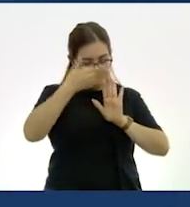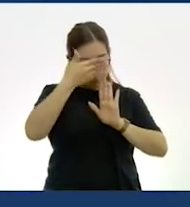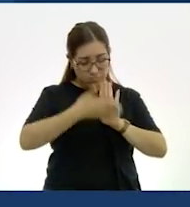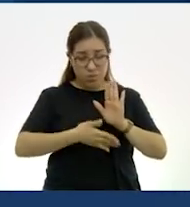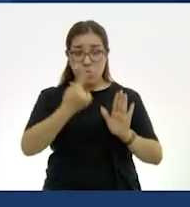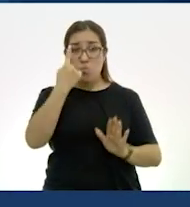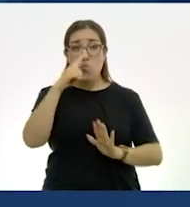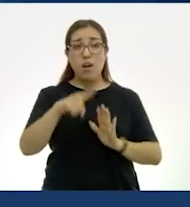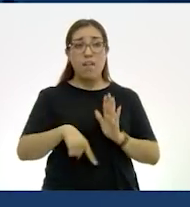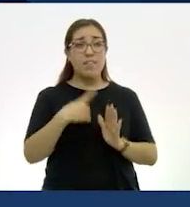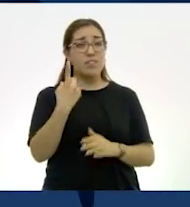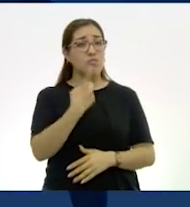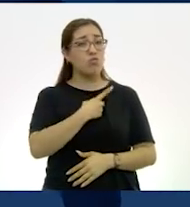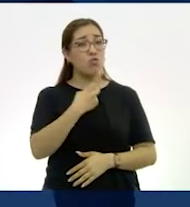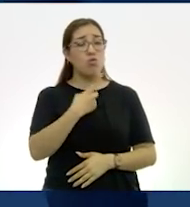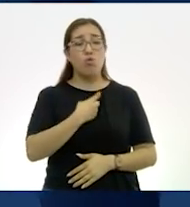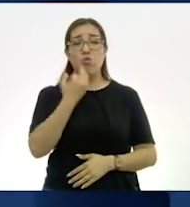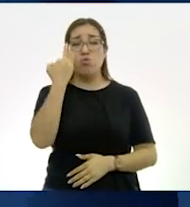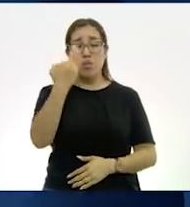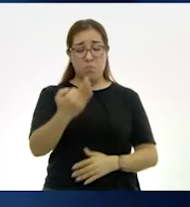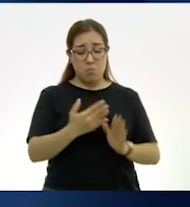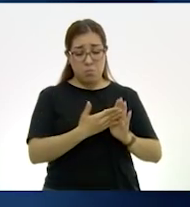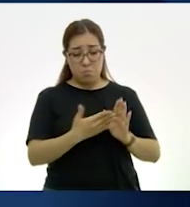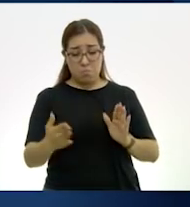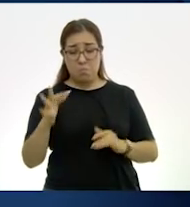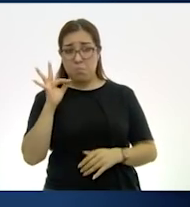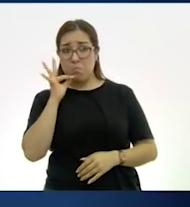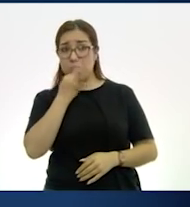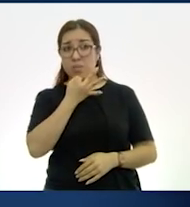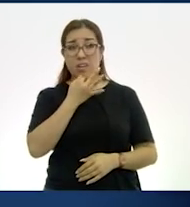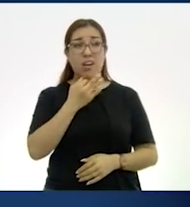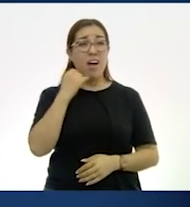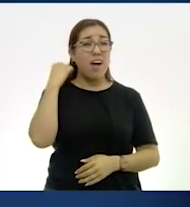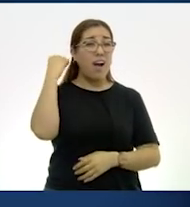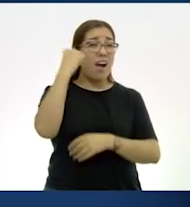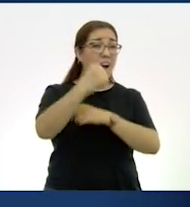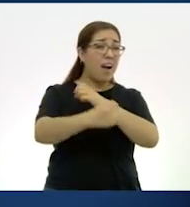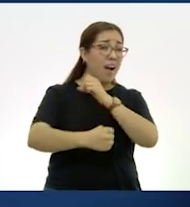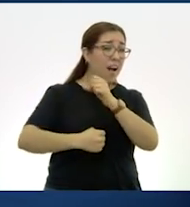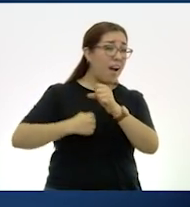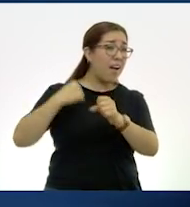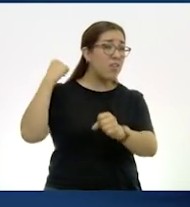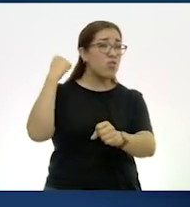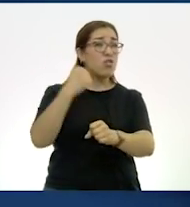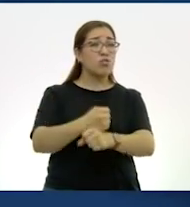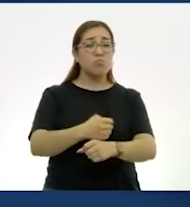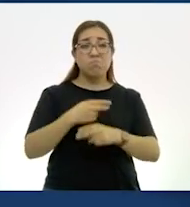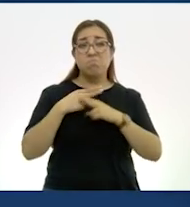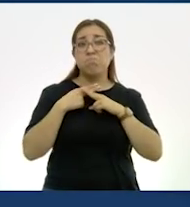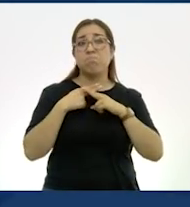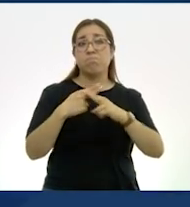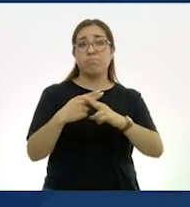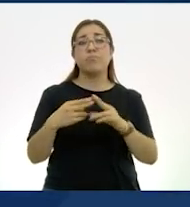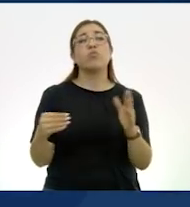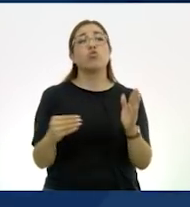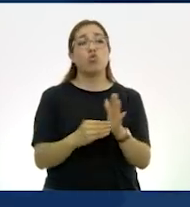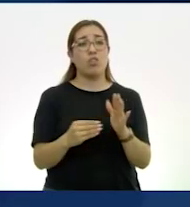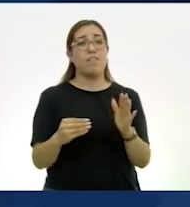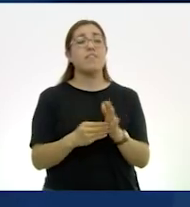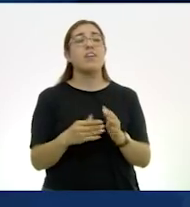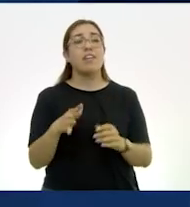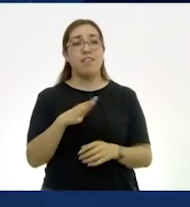una vez y por un corto tiempo, hayan sobrevivido tantos años hasta llegar a nosotros. Así